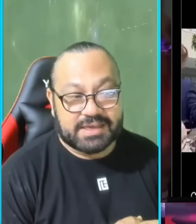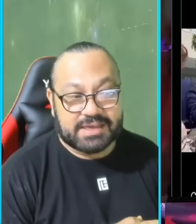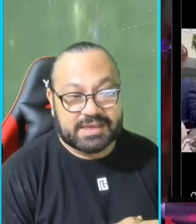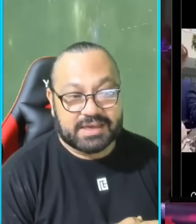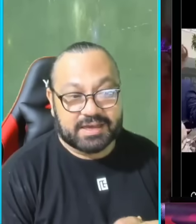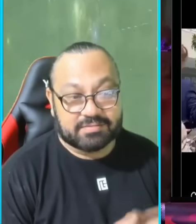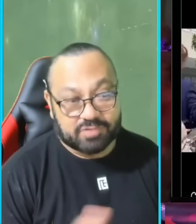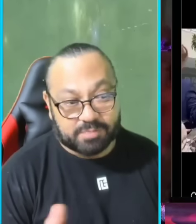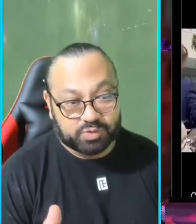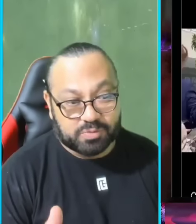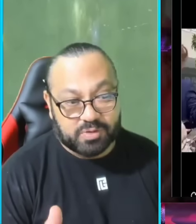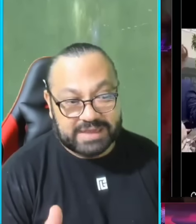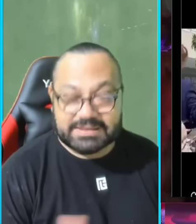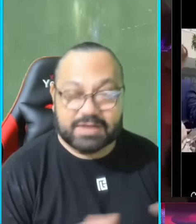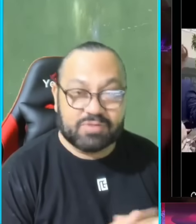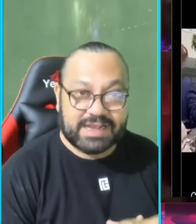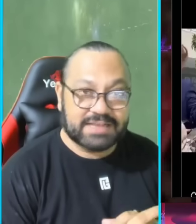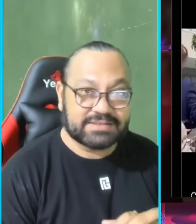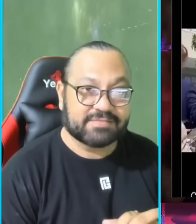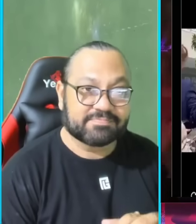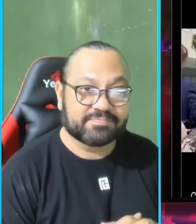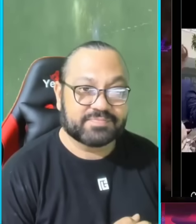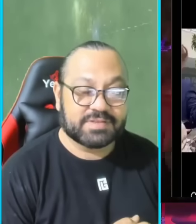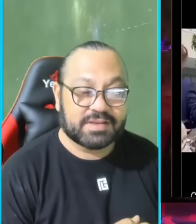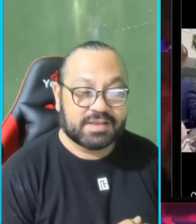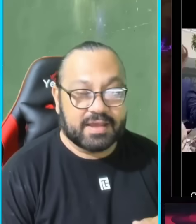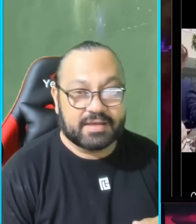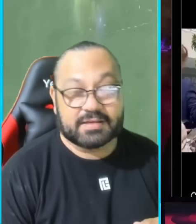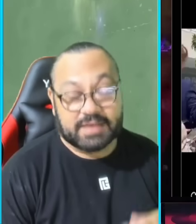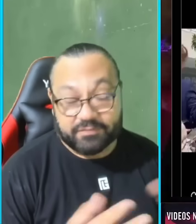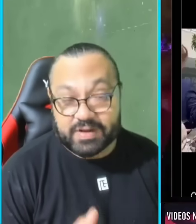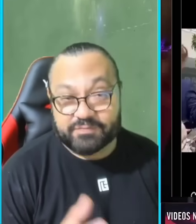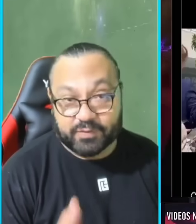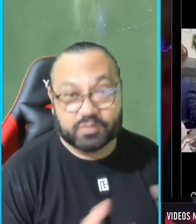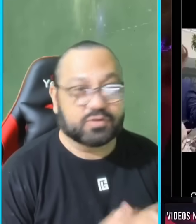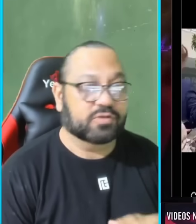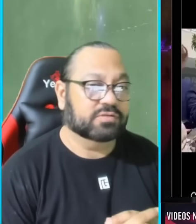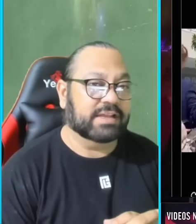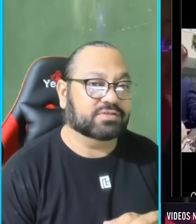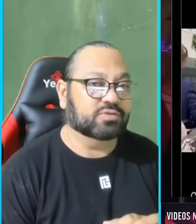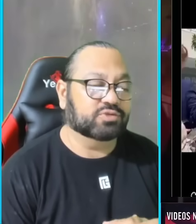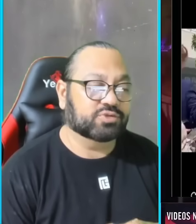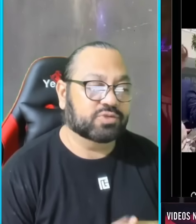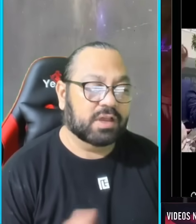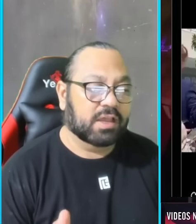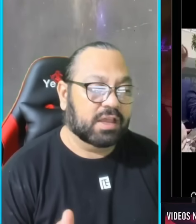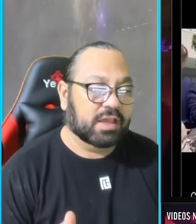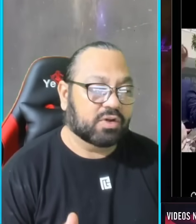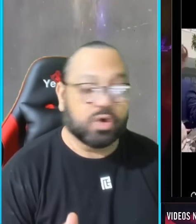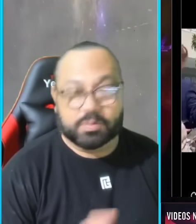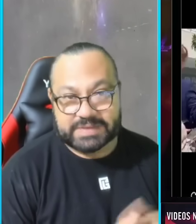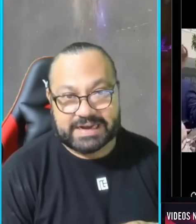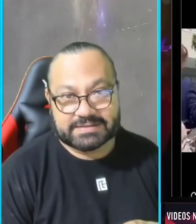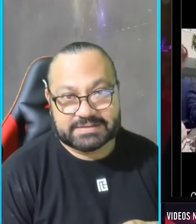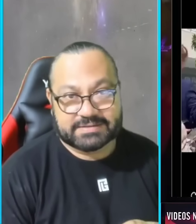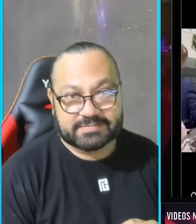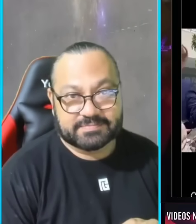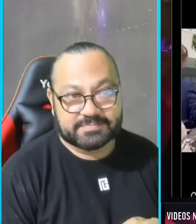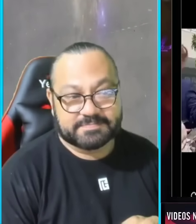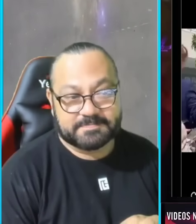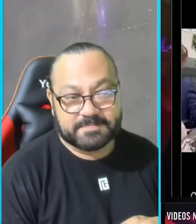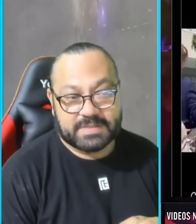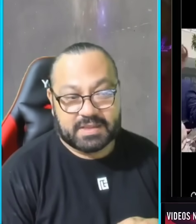y obtuvo hasta una casa que fue el fruto de sus corruptelas.